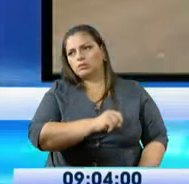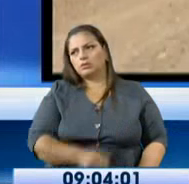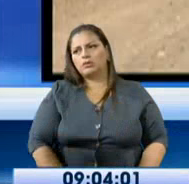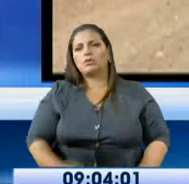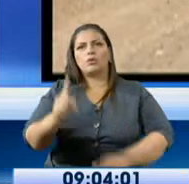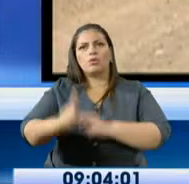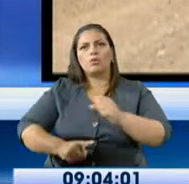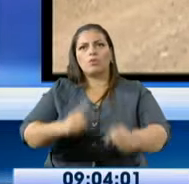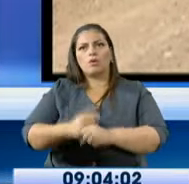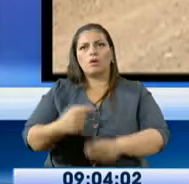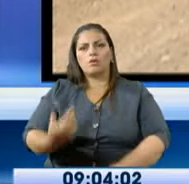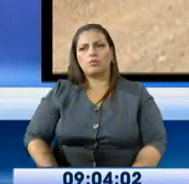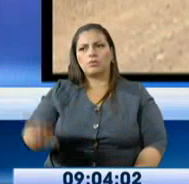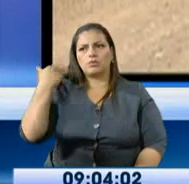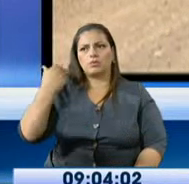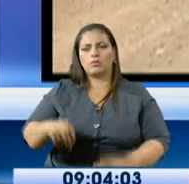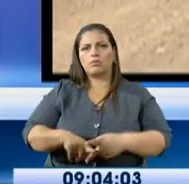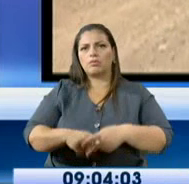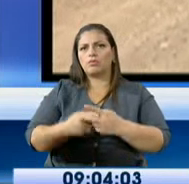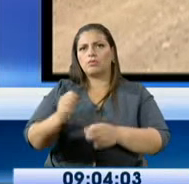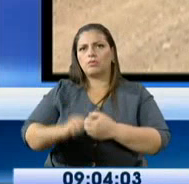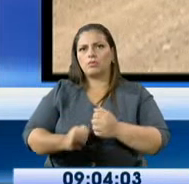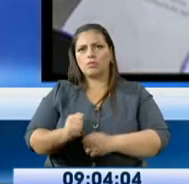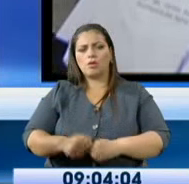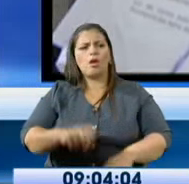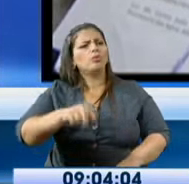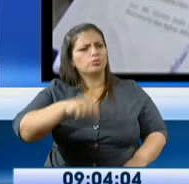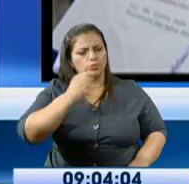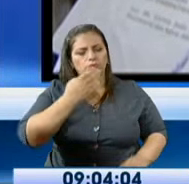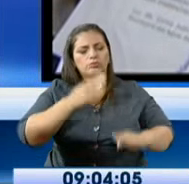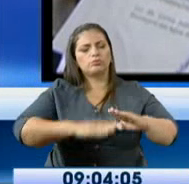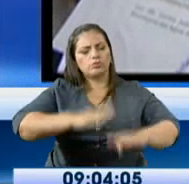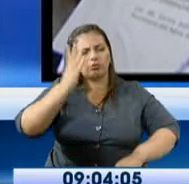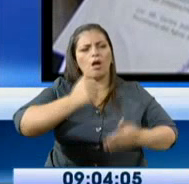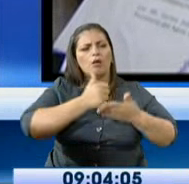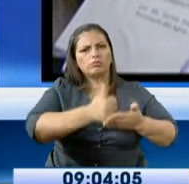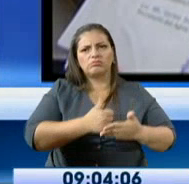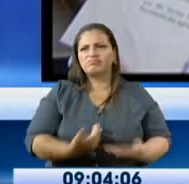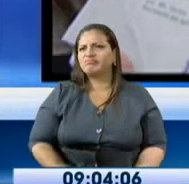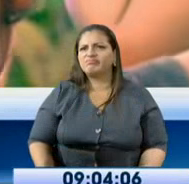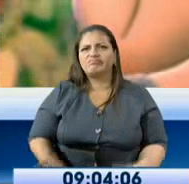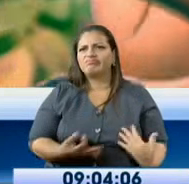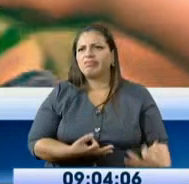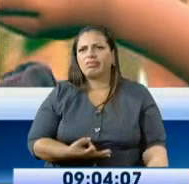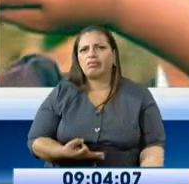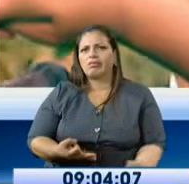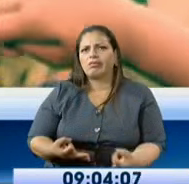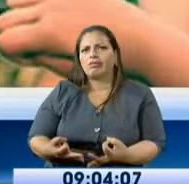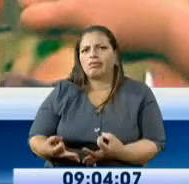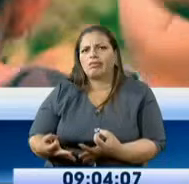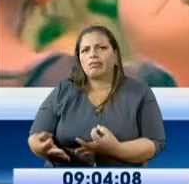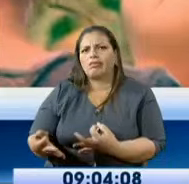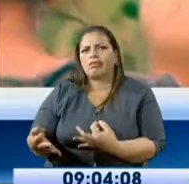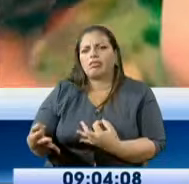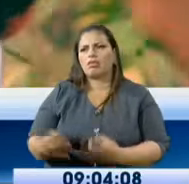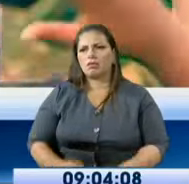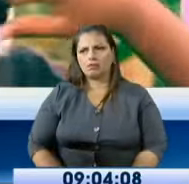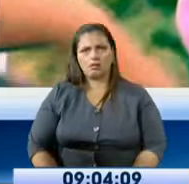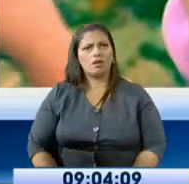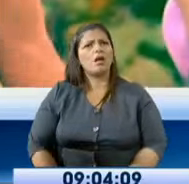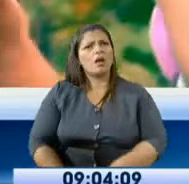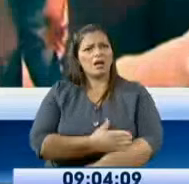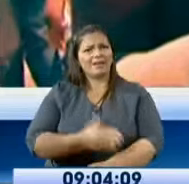obra. Y ya comienza la lluvia. El día martes este río se comenzó a elevarse. Y nosotros con preocupación. Y que como comunidad han gestionado,